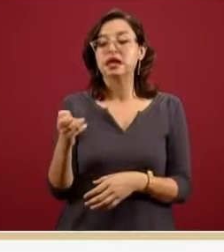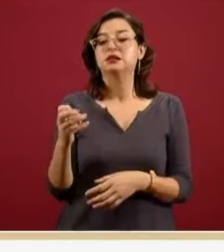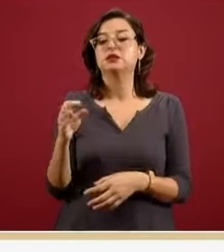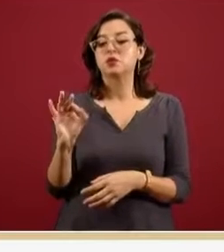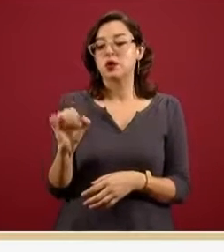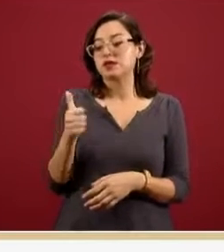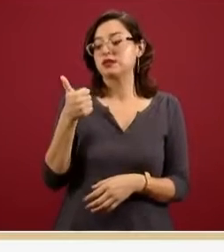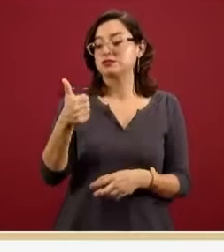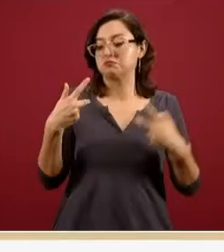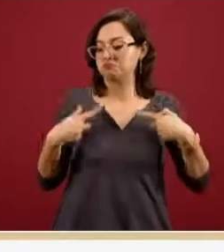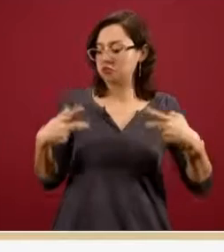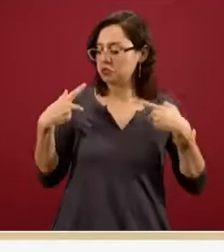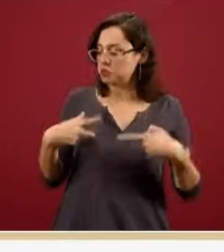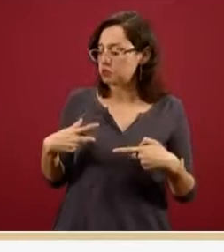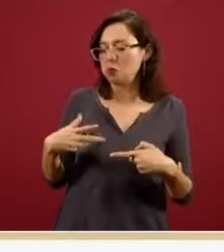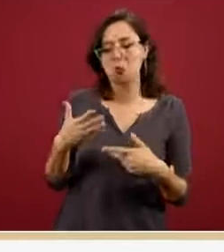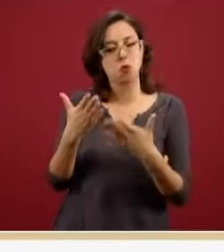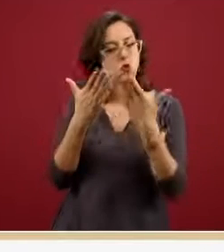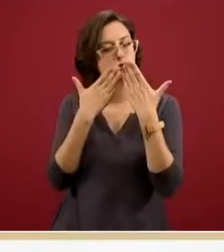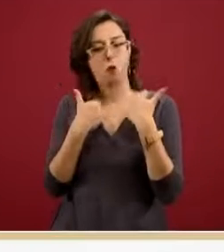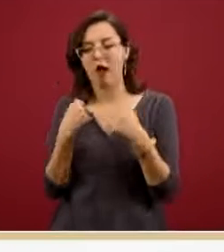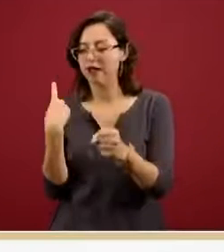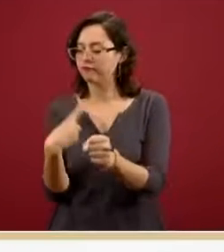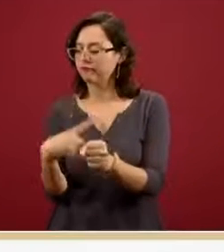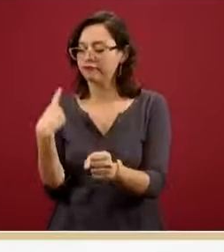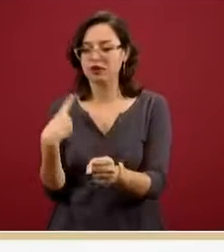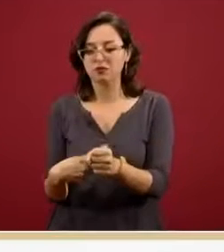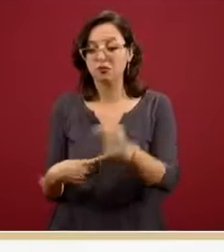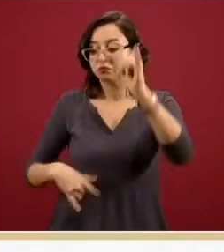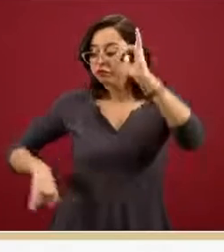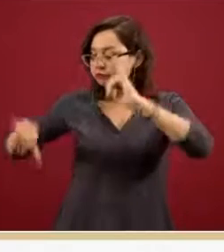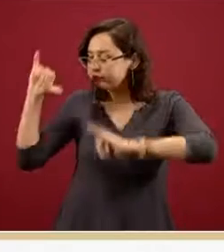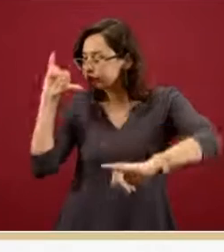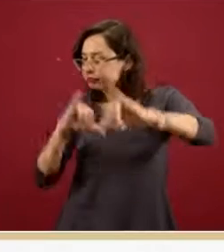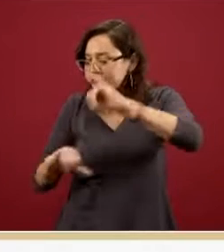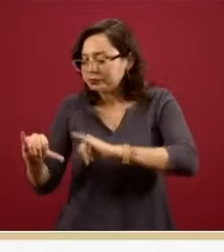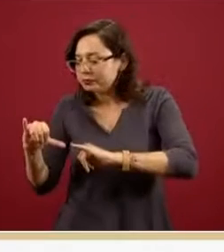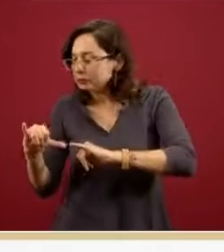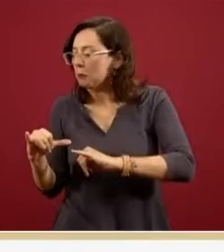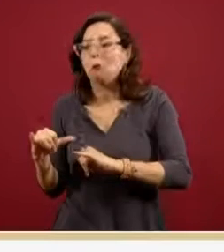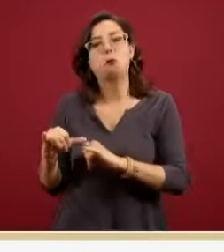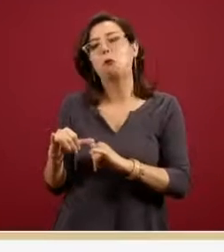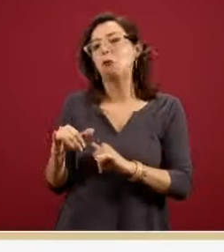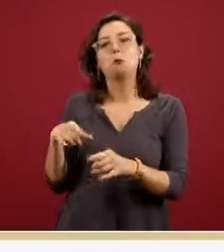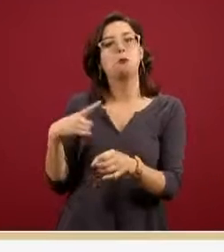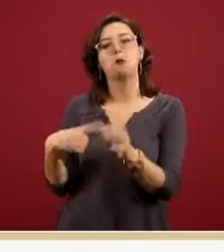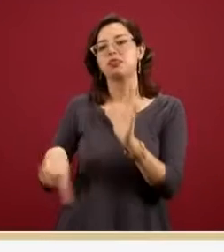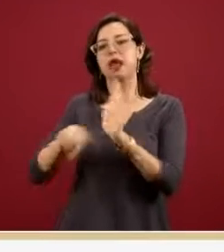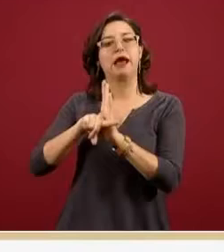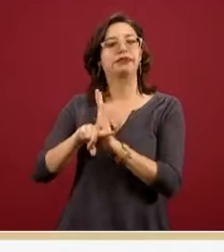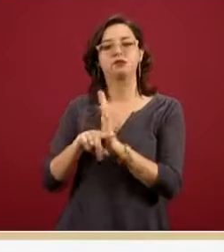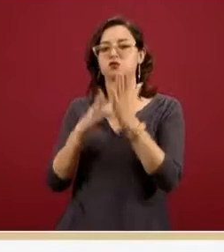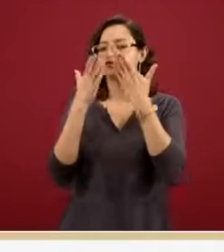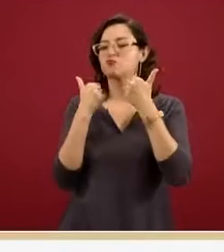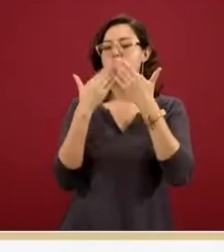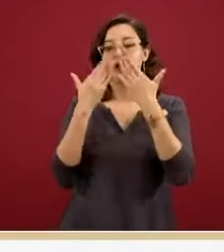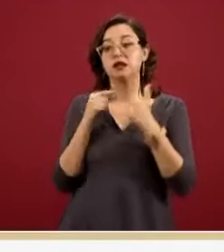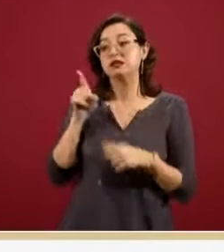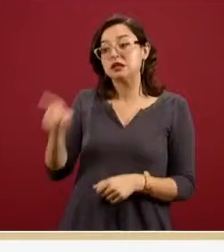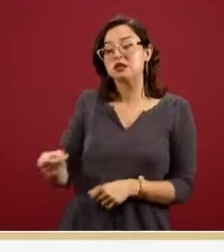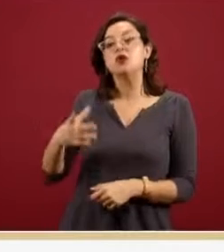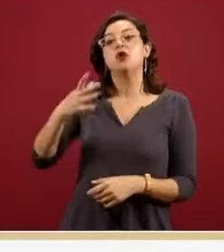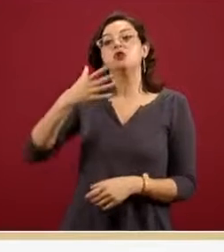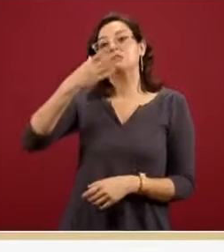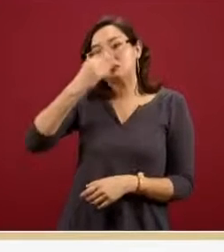sido también negativizados, es decir, que sus resultados, su prueba de laboratorio fue negativa, por lo tanto su infección